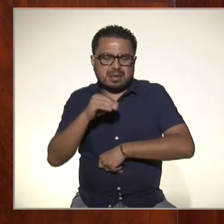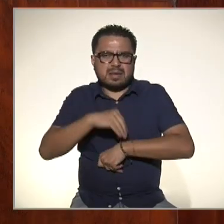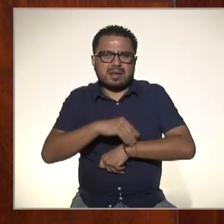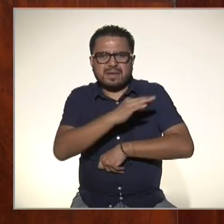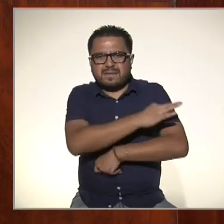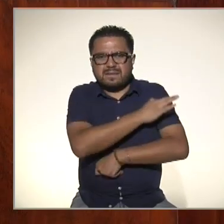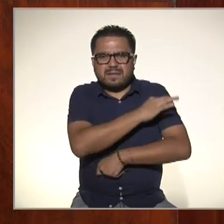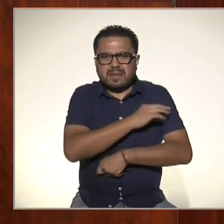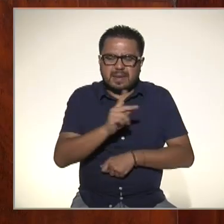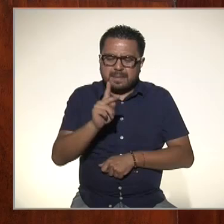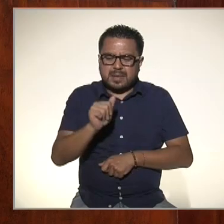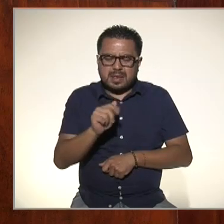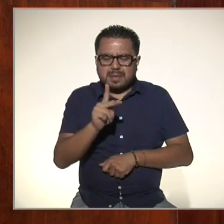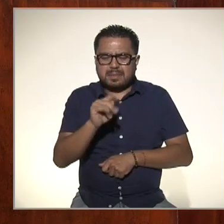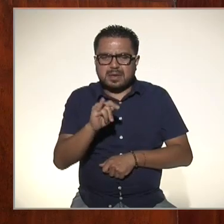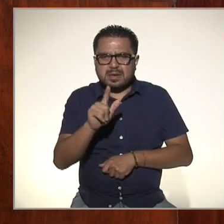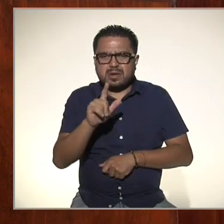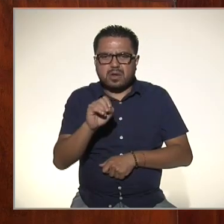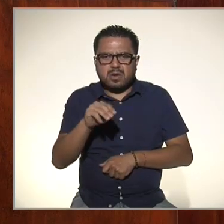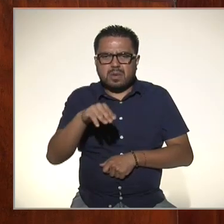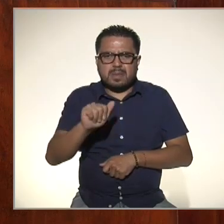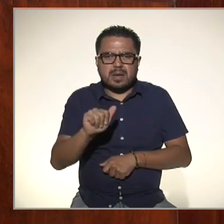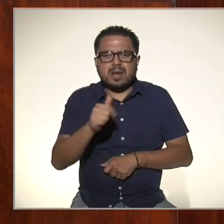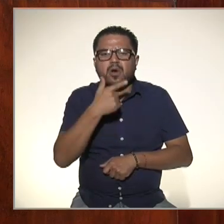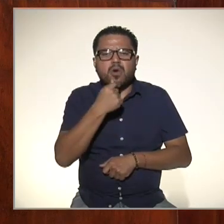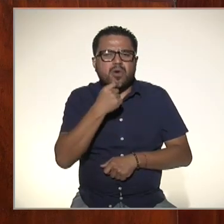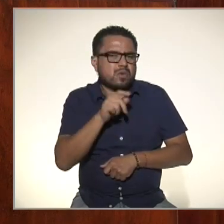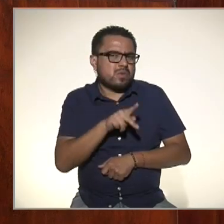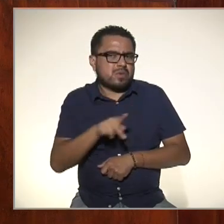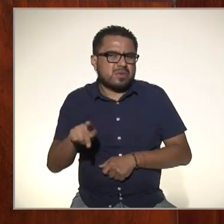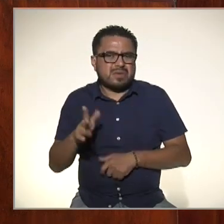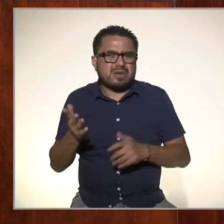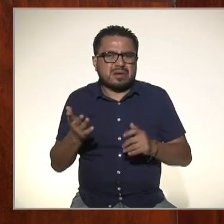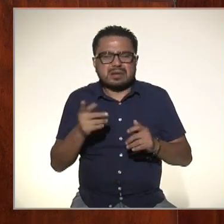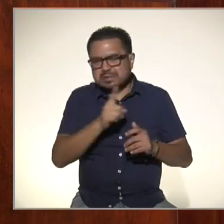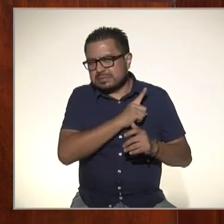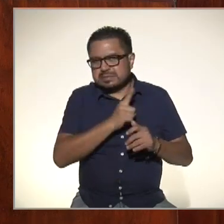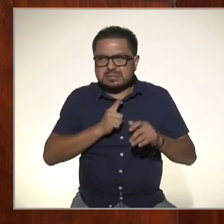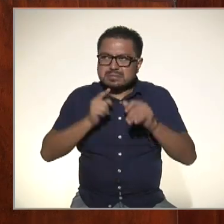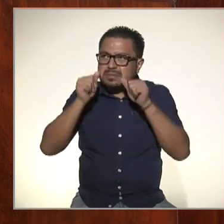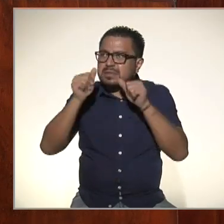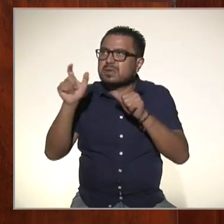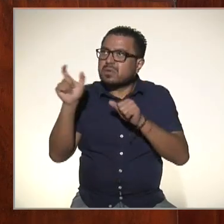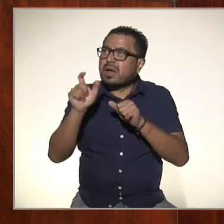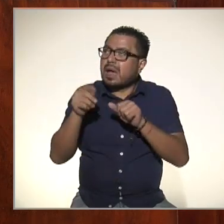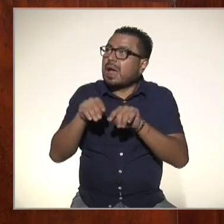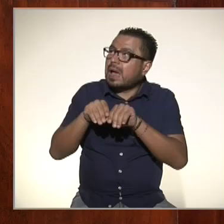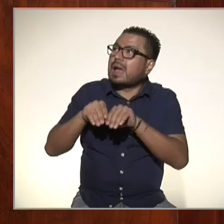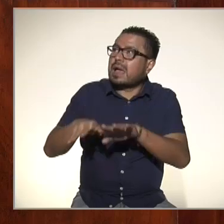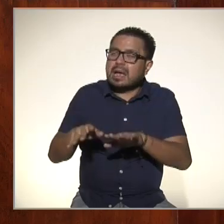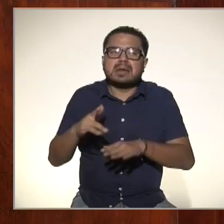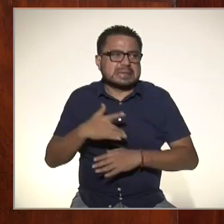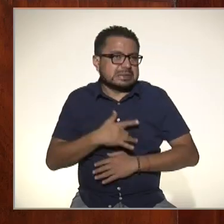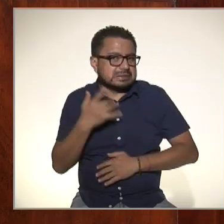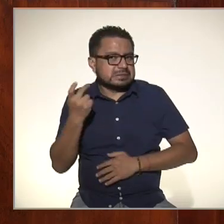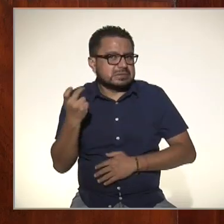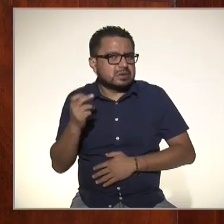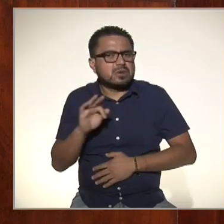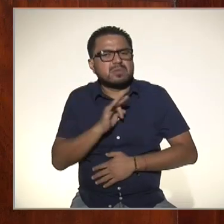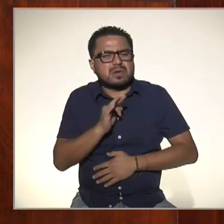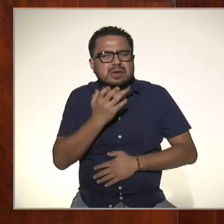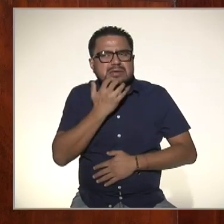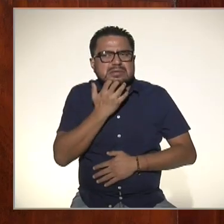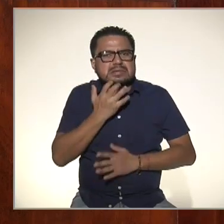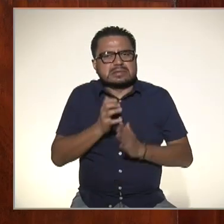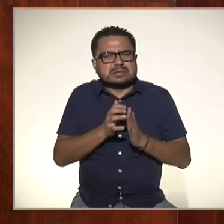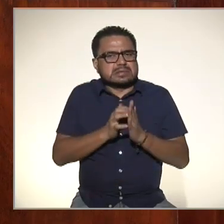del papiloma humano en hombres, ¿no? Entonces estar atentos para cuando salga y a lo mejor en ese sentido pues ahorrarse el